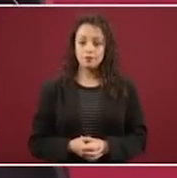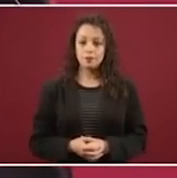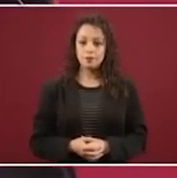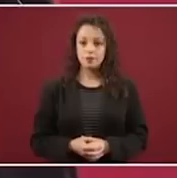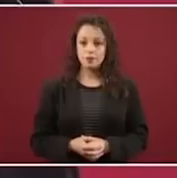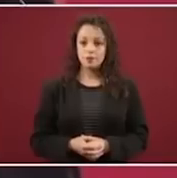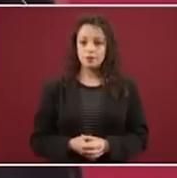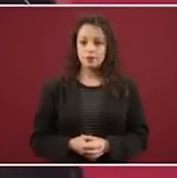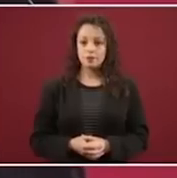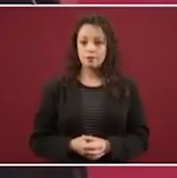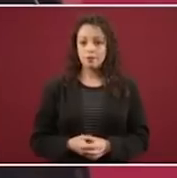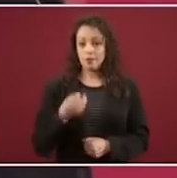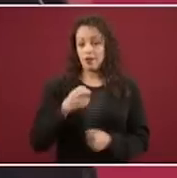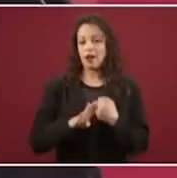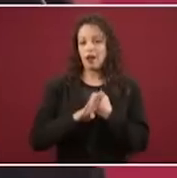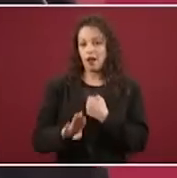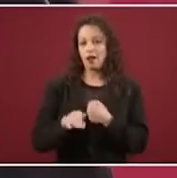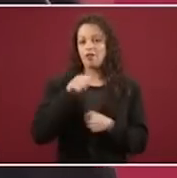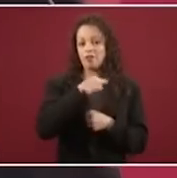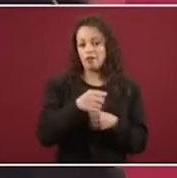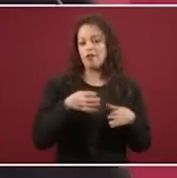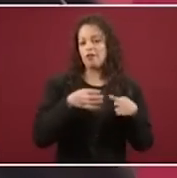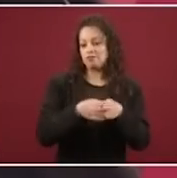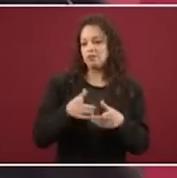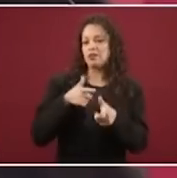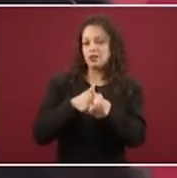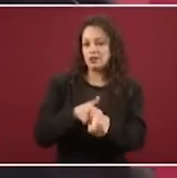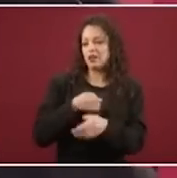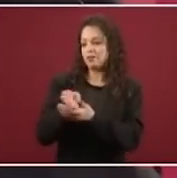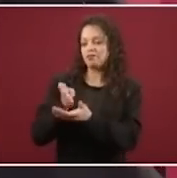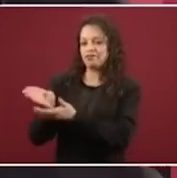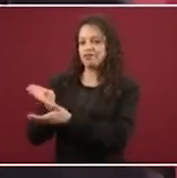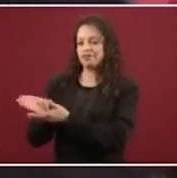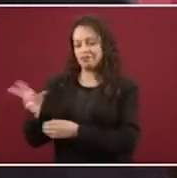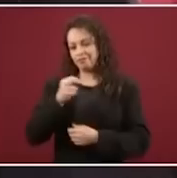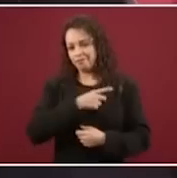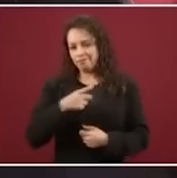no anden ahí en los sótanos. Entonces,